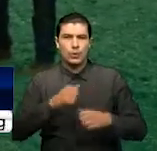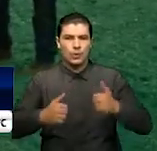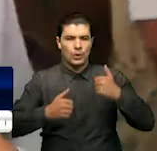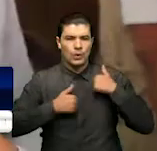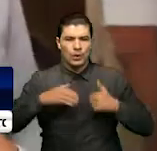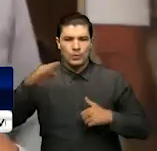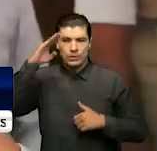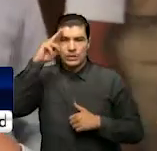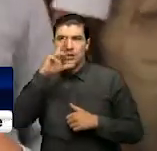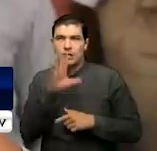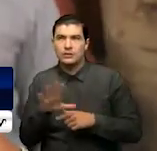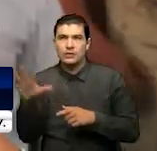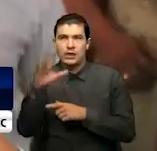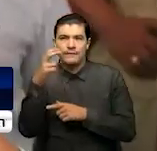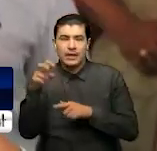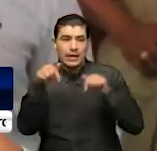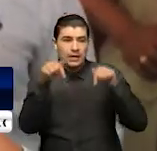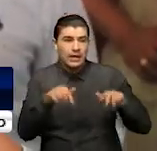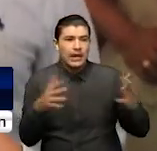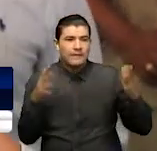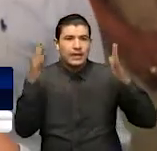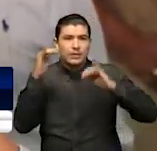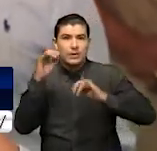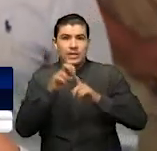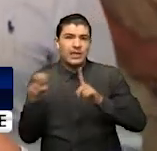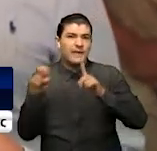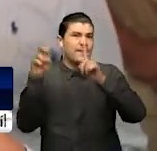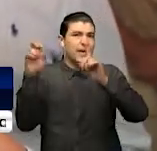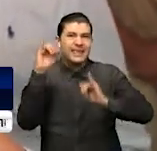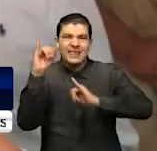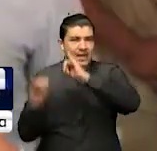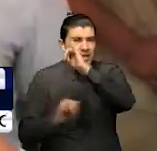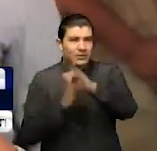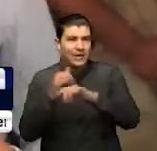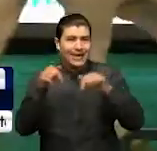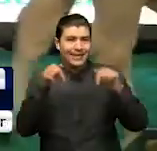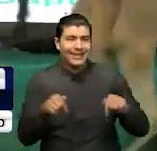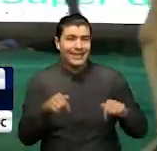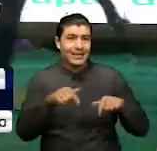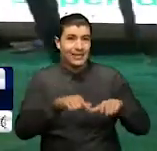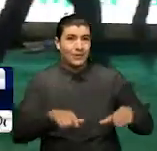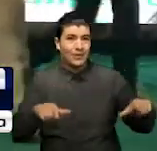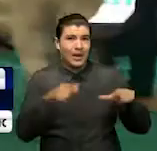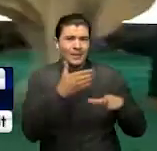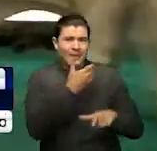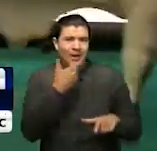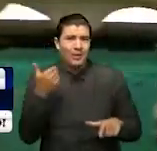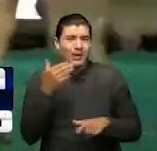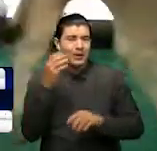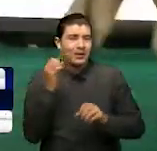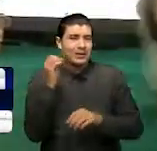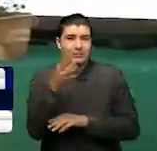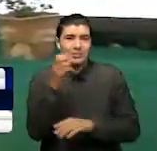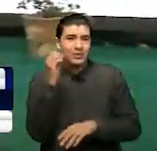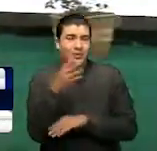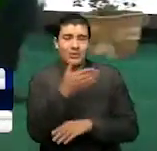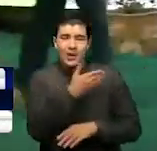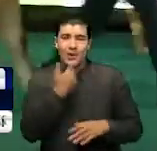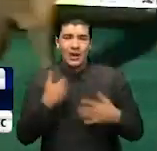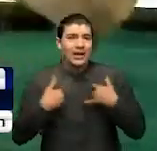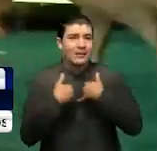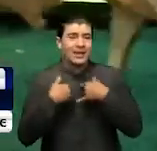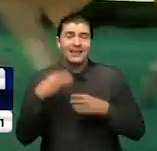fiscalía este es un evento de talla mundial aquí están los mejores expositores de la raza brahman tanto nacionales como